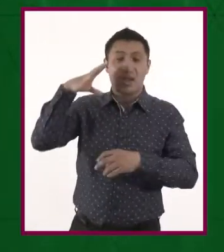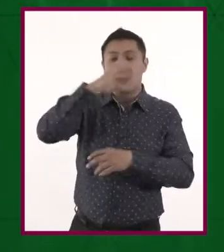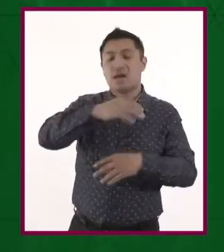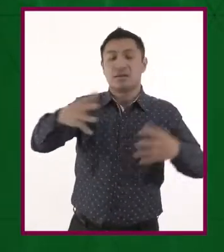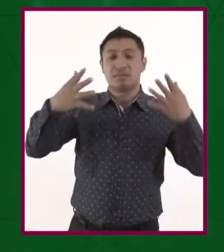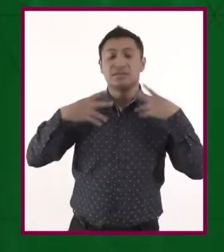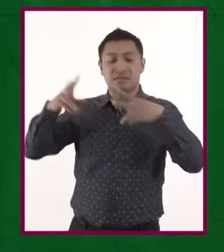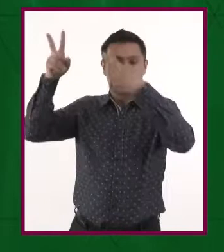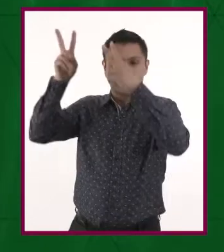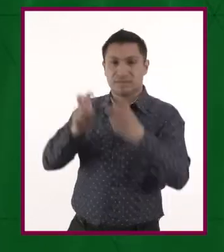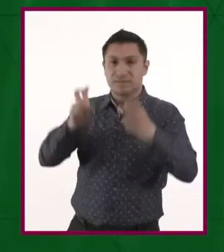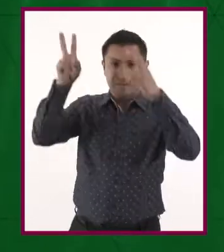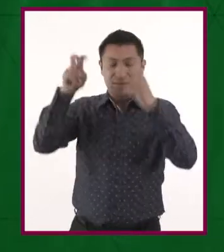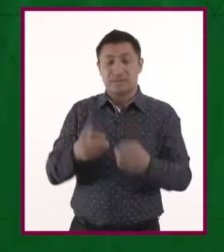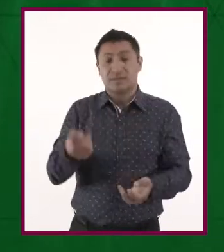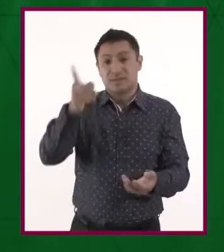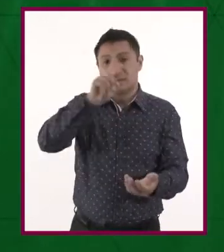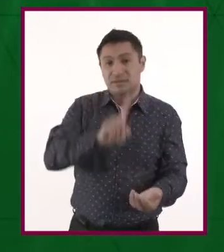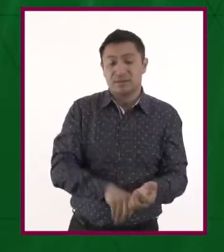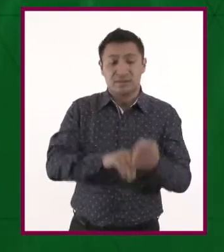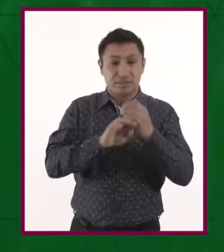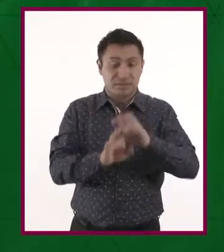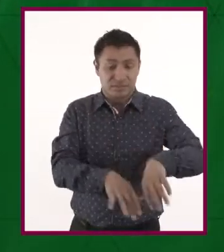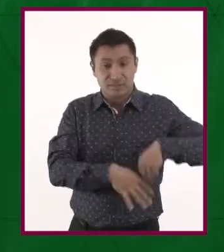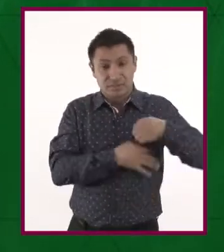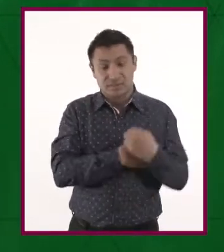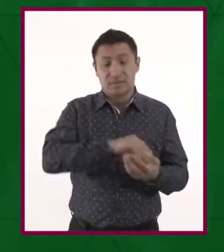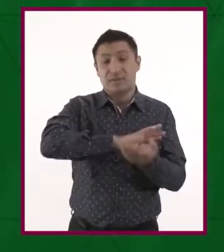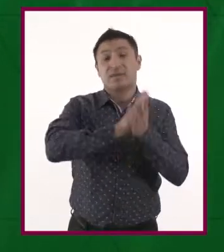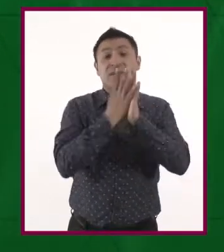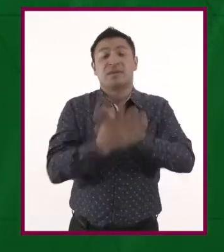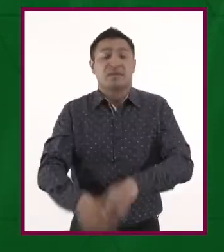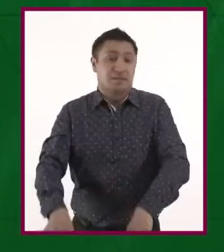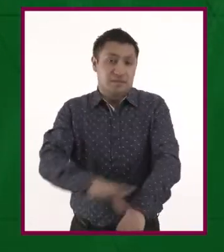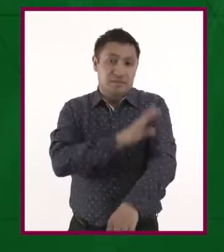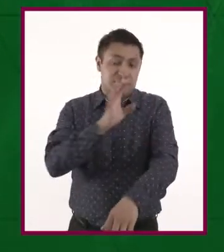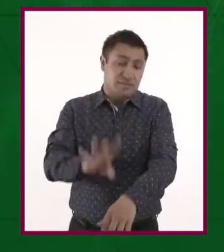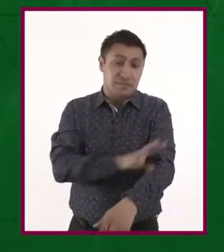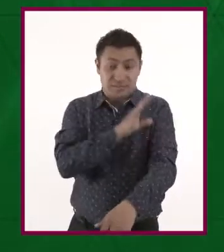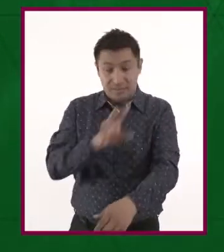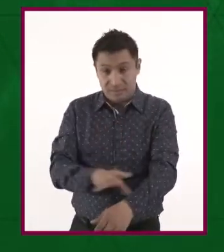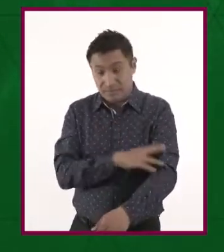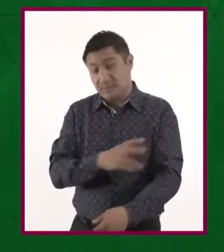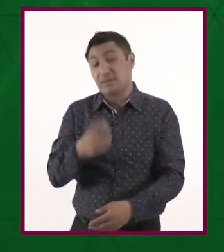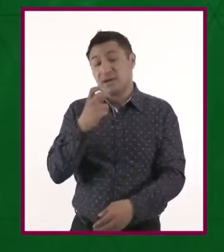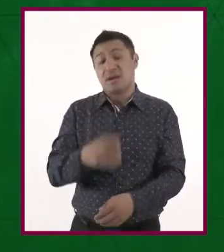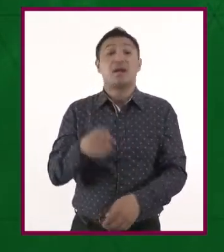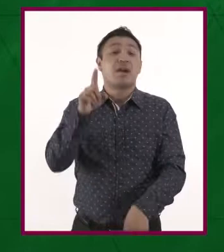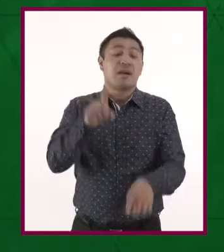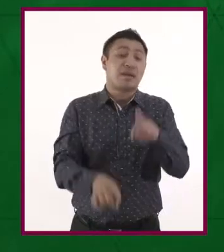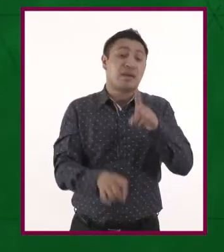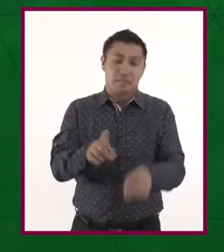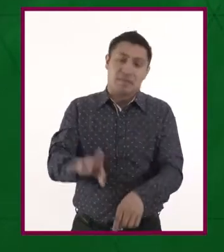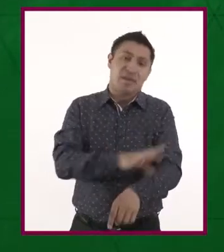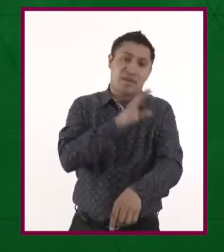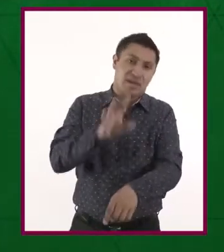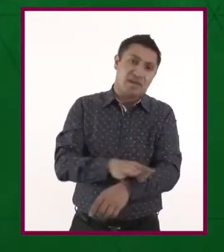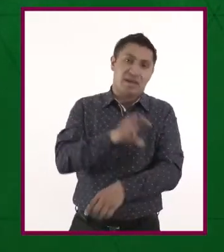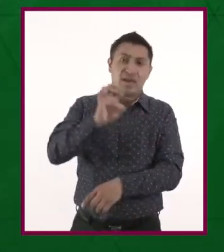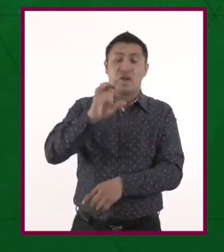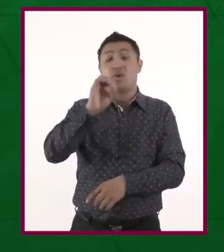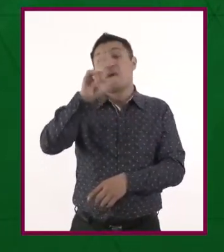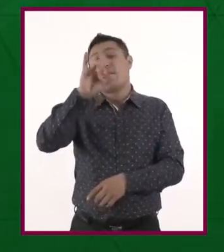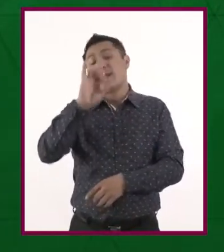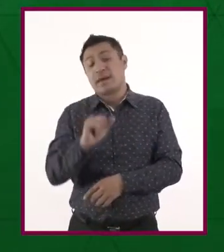y energía. La energía solar es nuestra principal fuente de energía y de ella dependen la energía eólica,